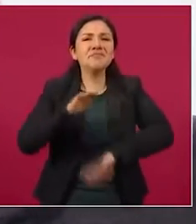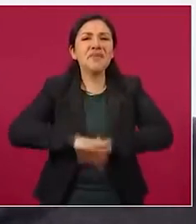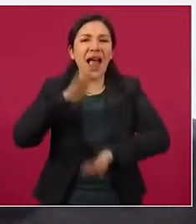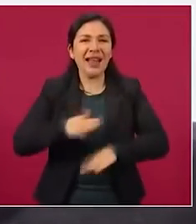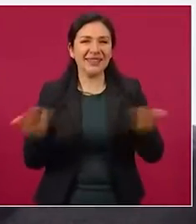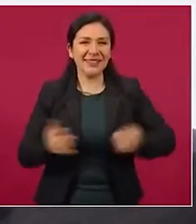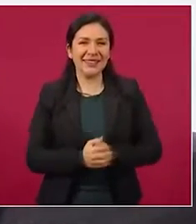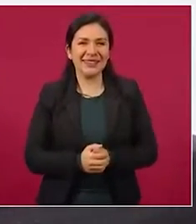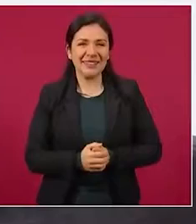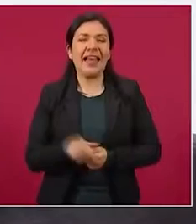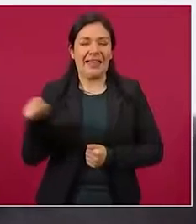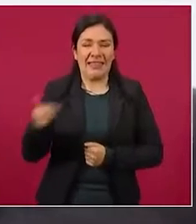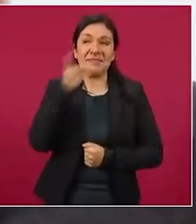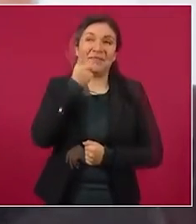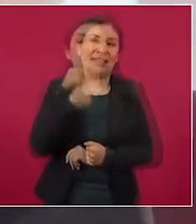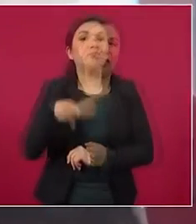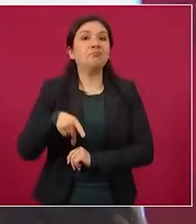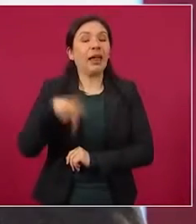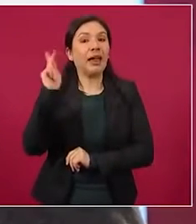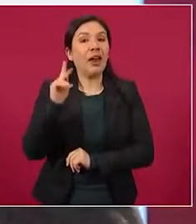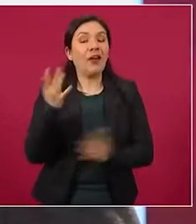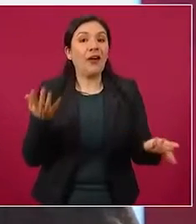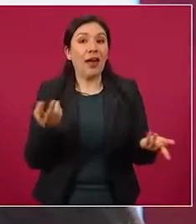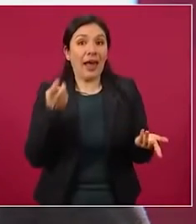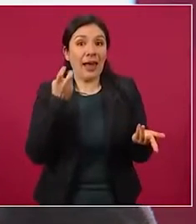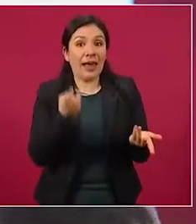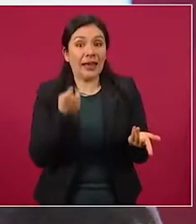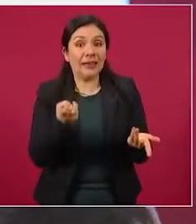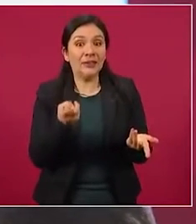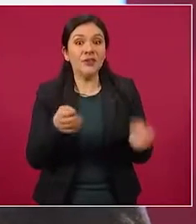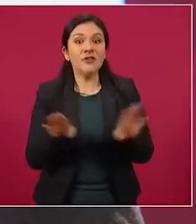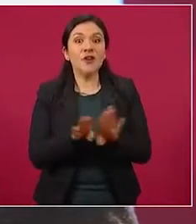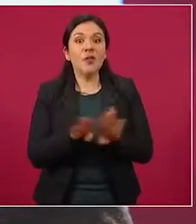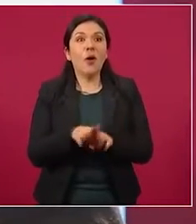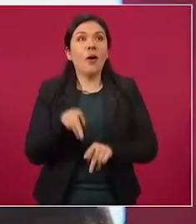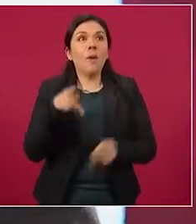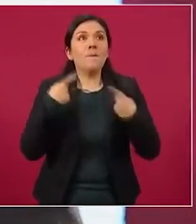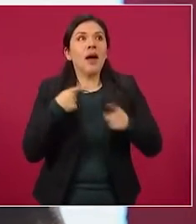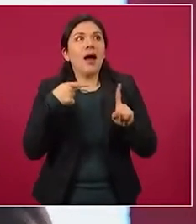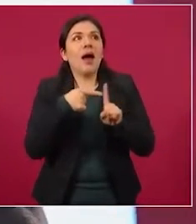No les comento lo que me dijo, pero estaba